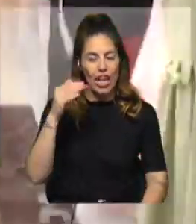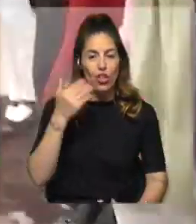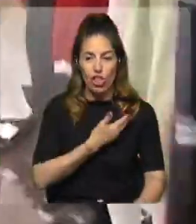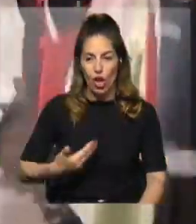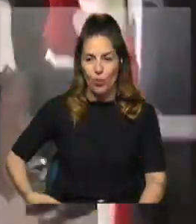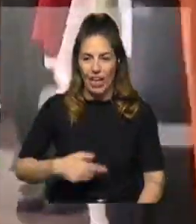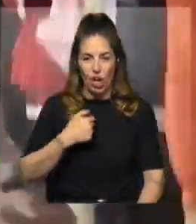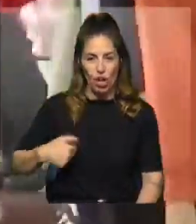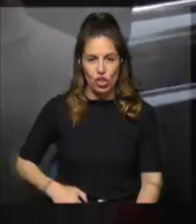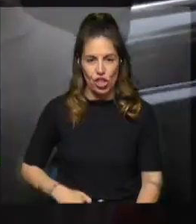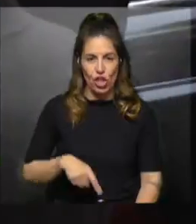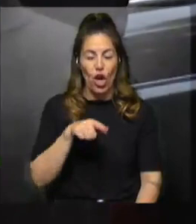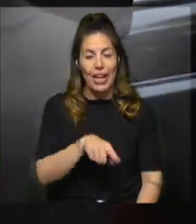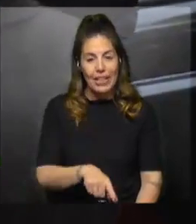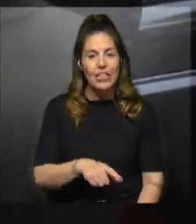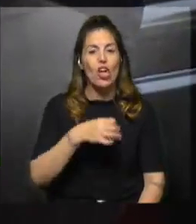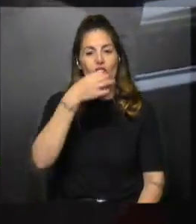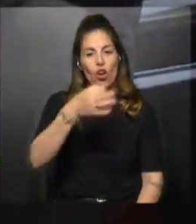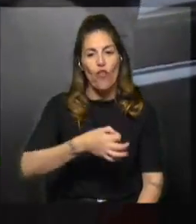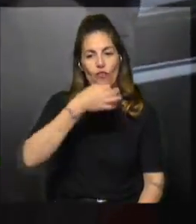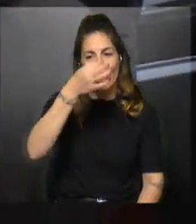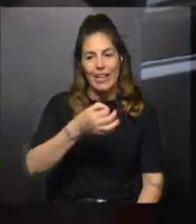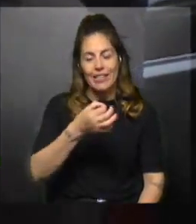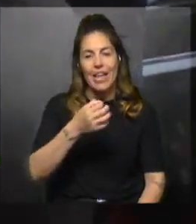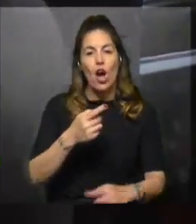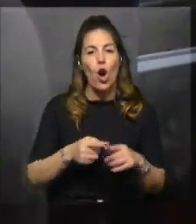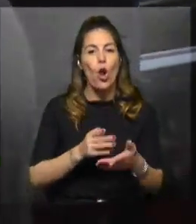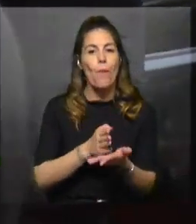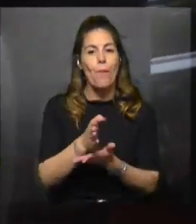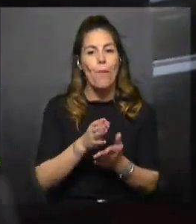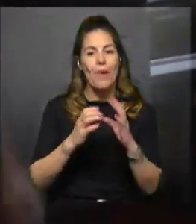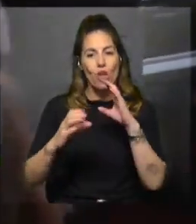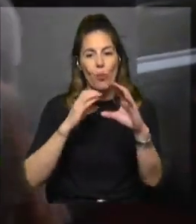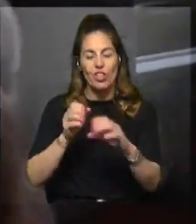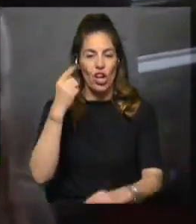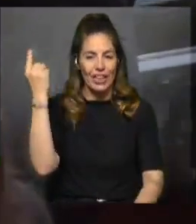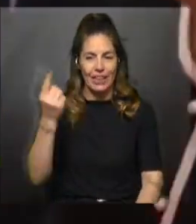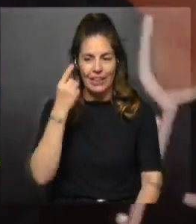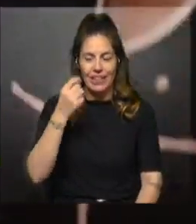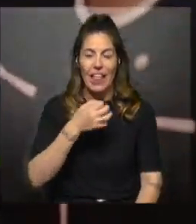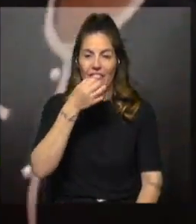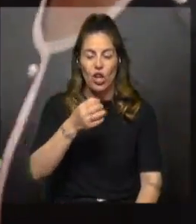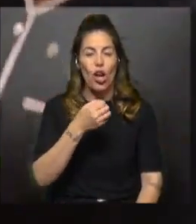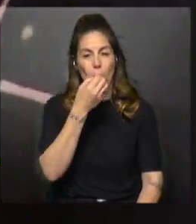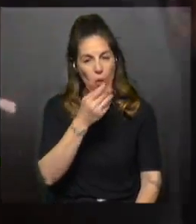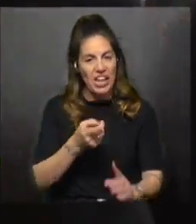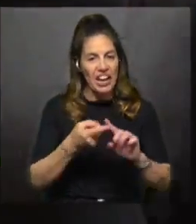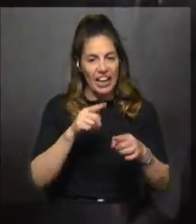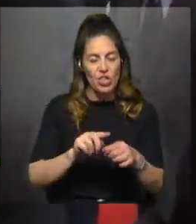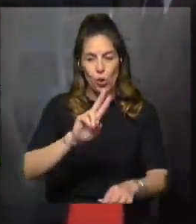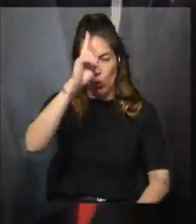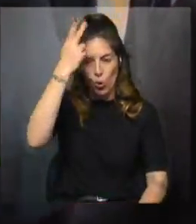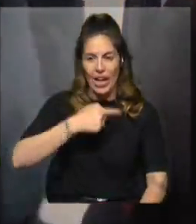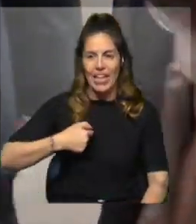marco, el mandatario brindó una conferencia de prensa con medios internacionales donde destacó las buenas relaciones de Uruguay y China y habló sobre